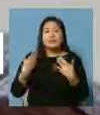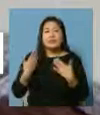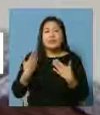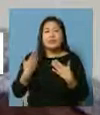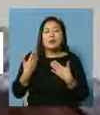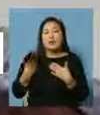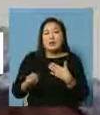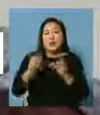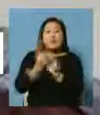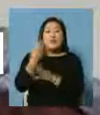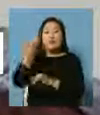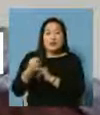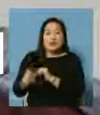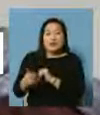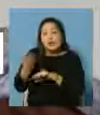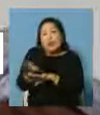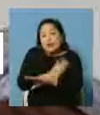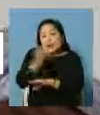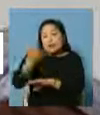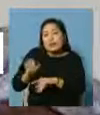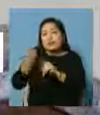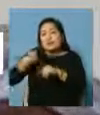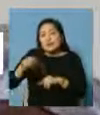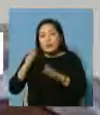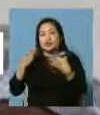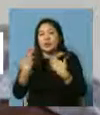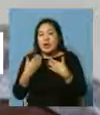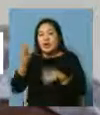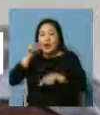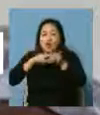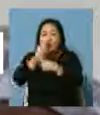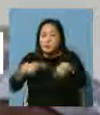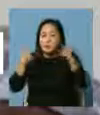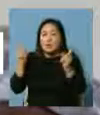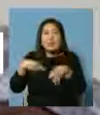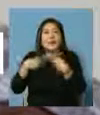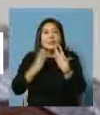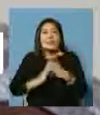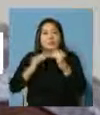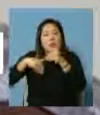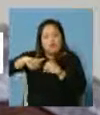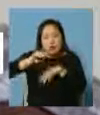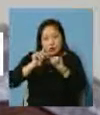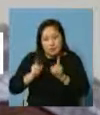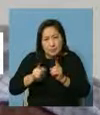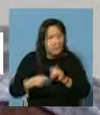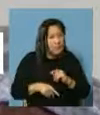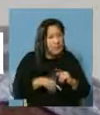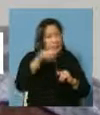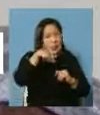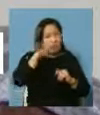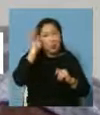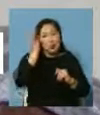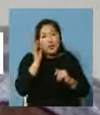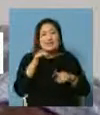capacidad de los profesionales, que ya la tenía, sino que va a tener una capacidad instalada que va a ser muy, muy útil en el futuro. Bueno, doctor, usted